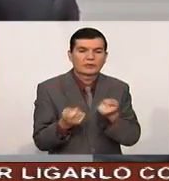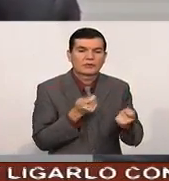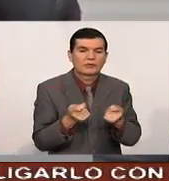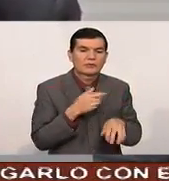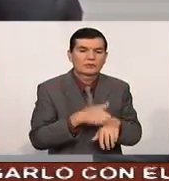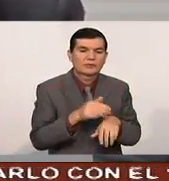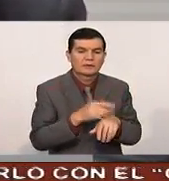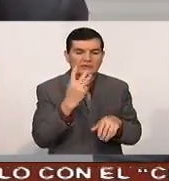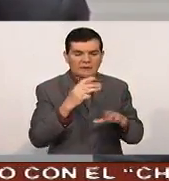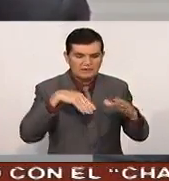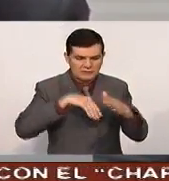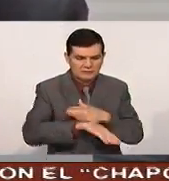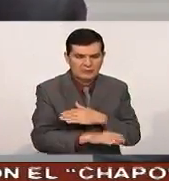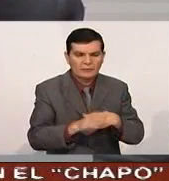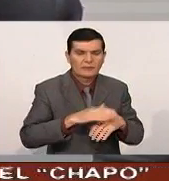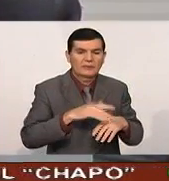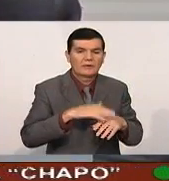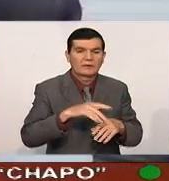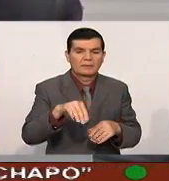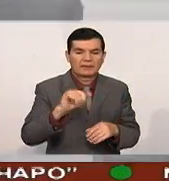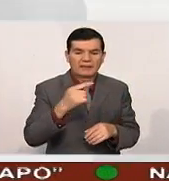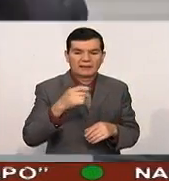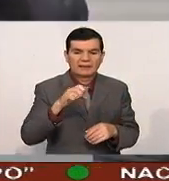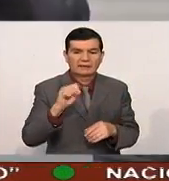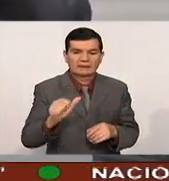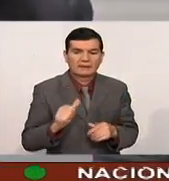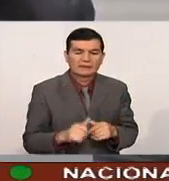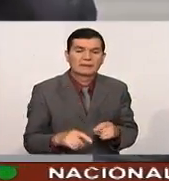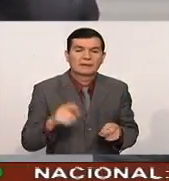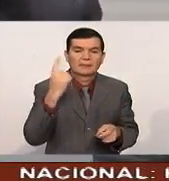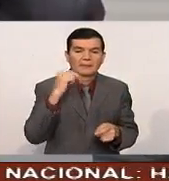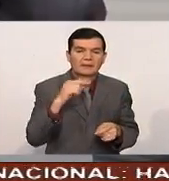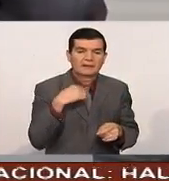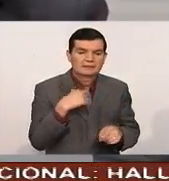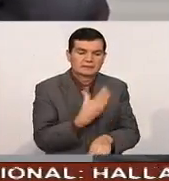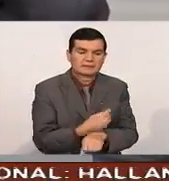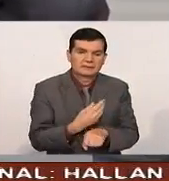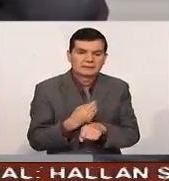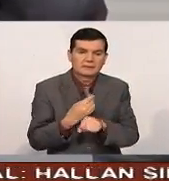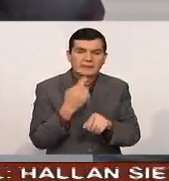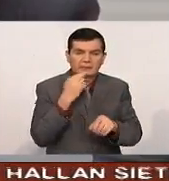lumbrera 3 del túnel que pasa por debajo de la Marquesa para mejorar la